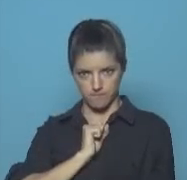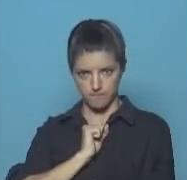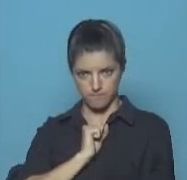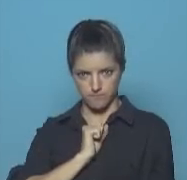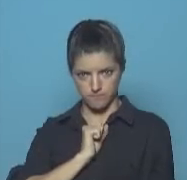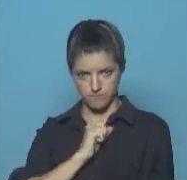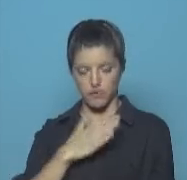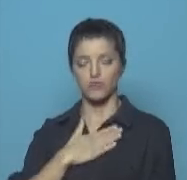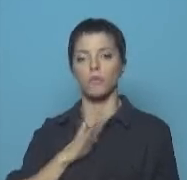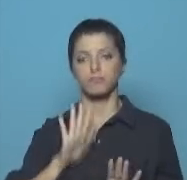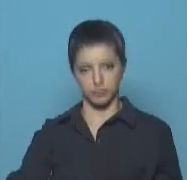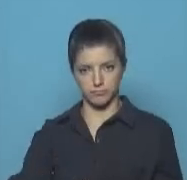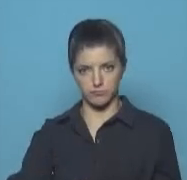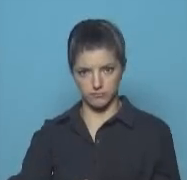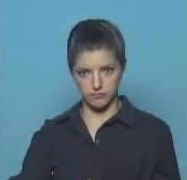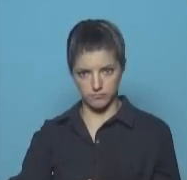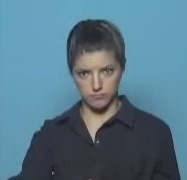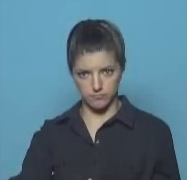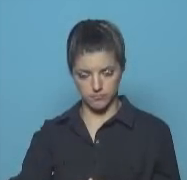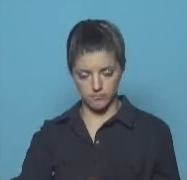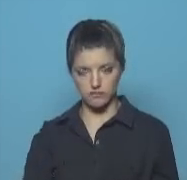para mantenerme.